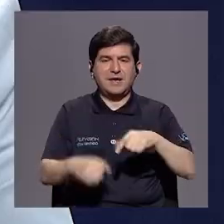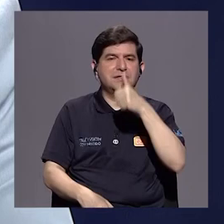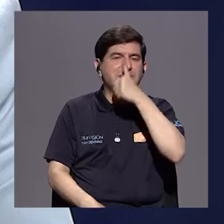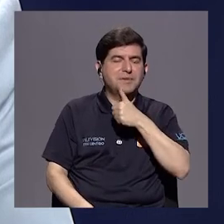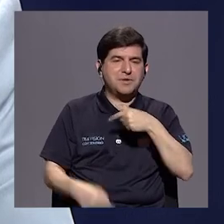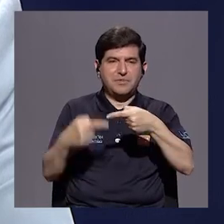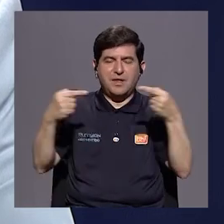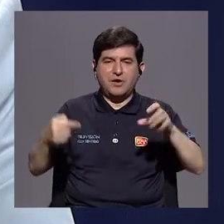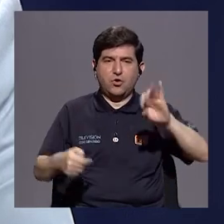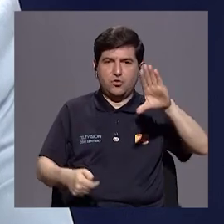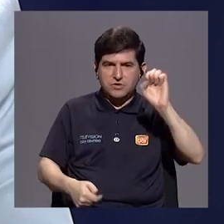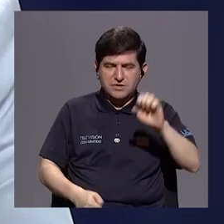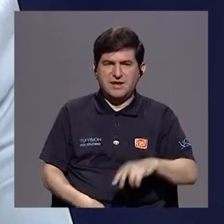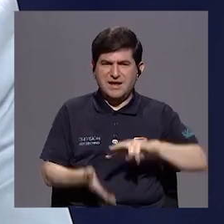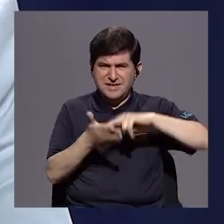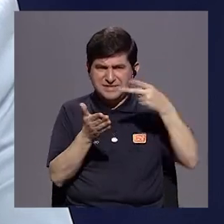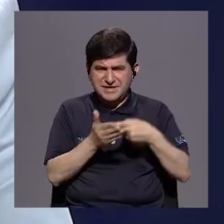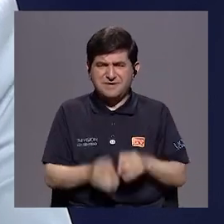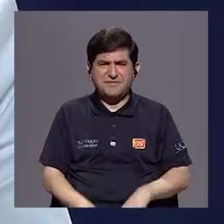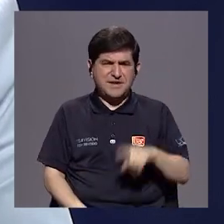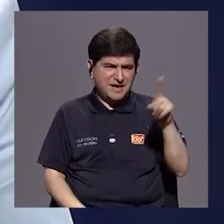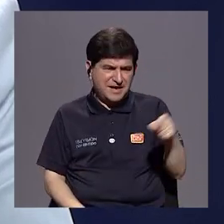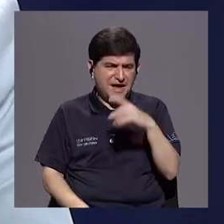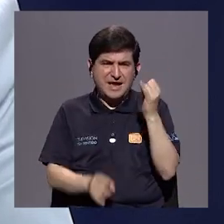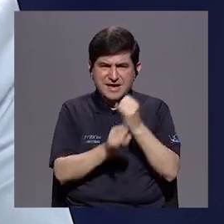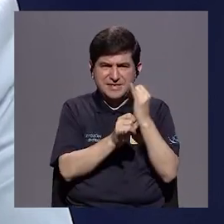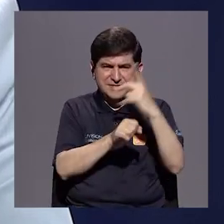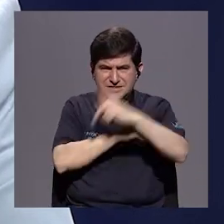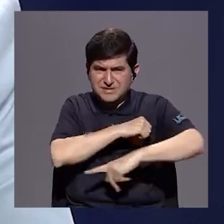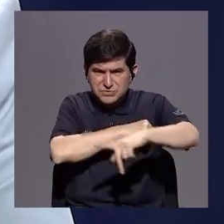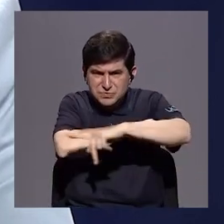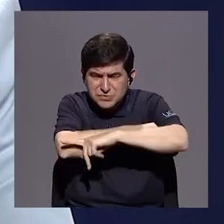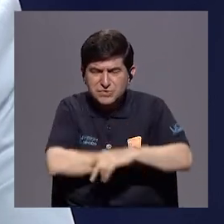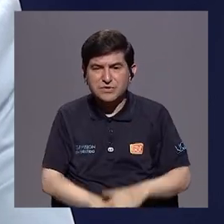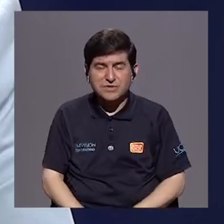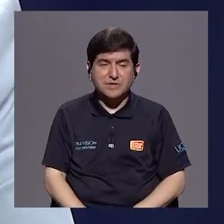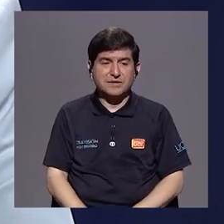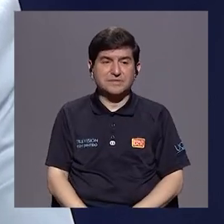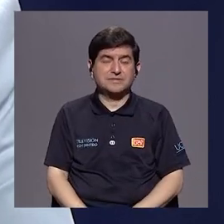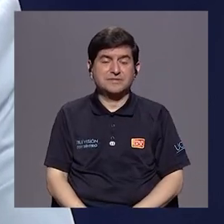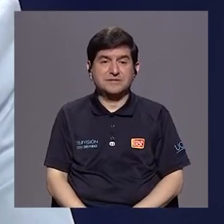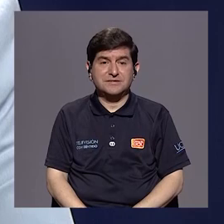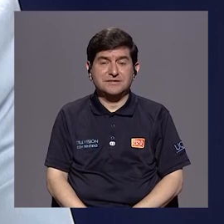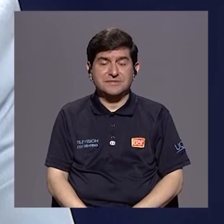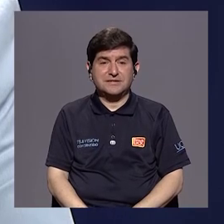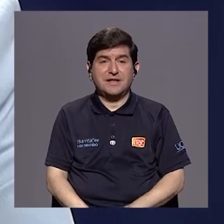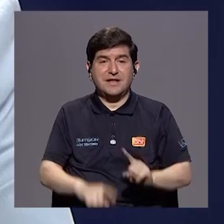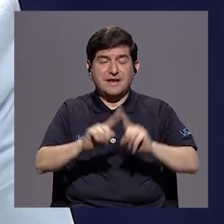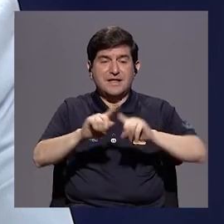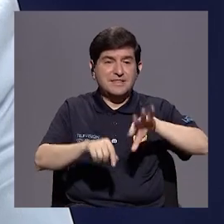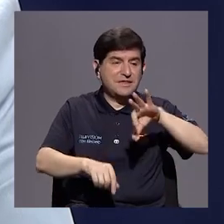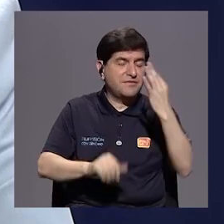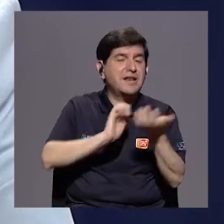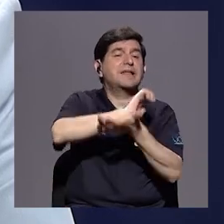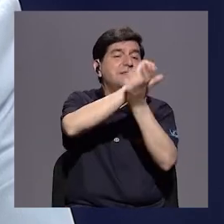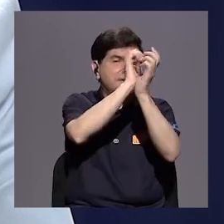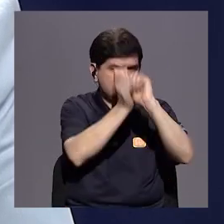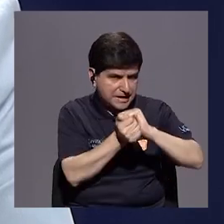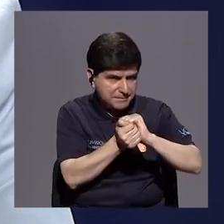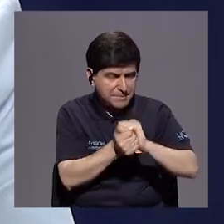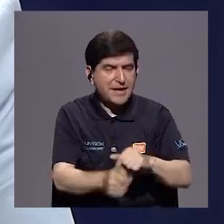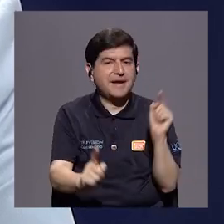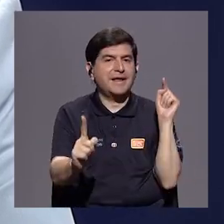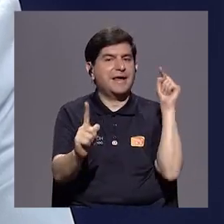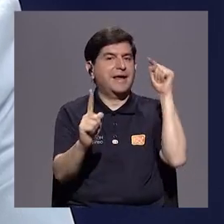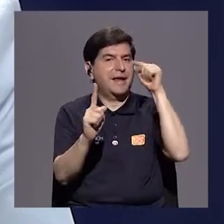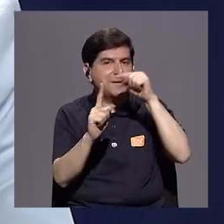con él estamos decir es institución ando el país los medios pueden cambiar